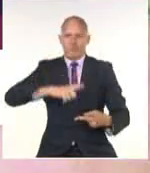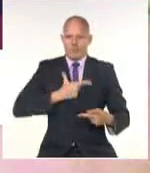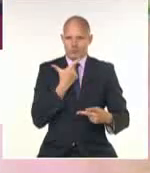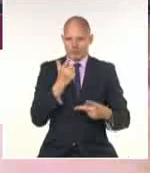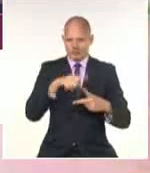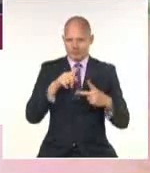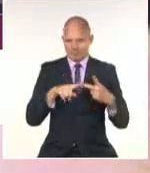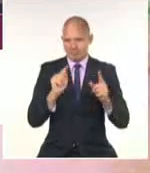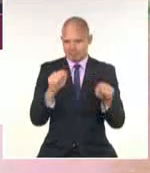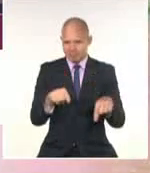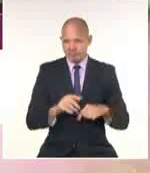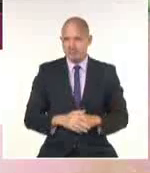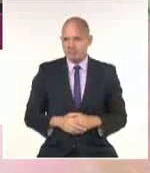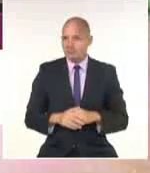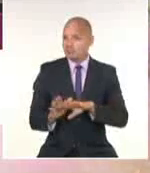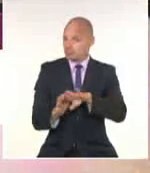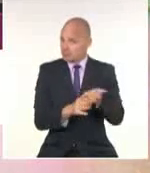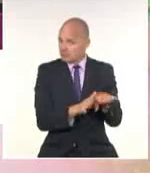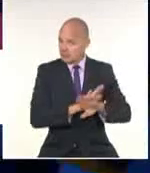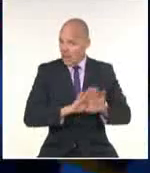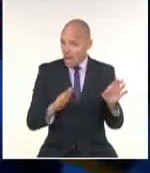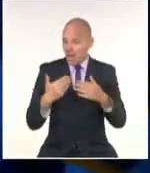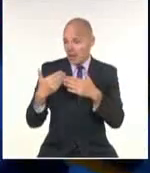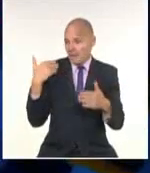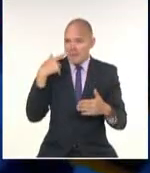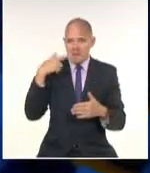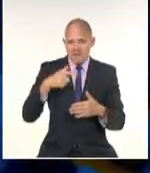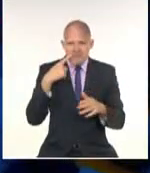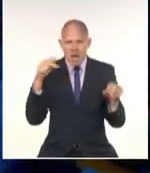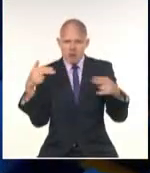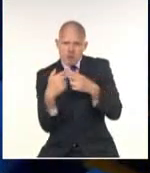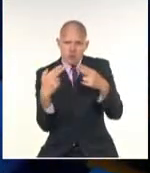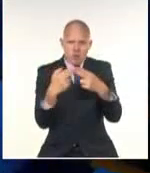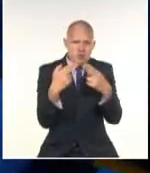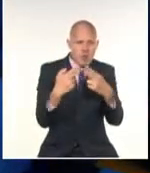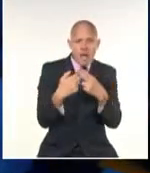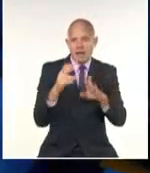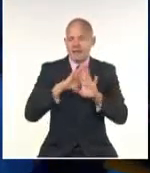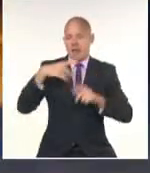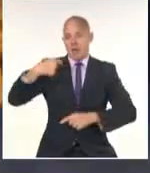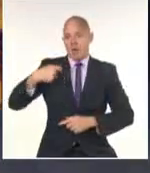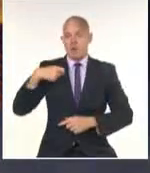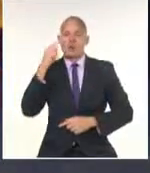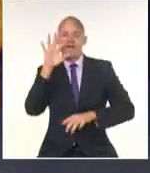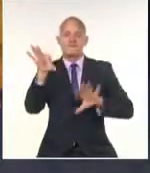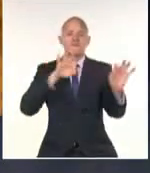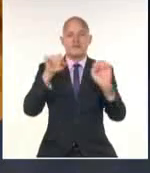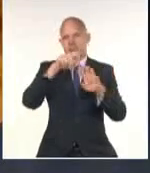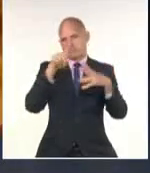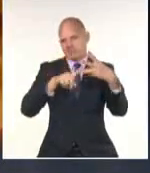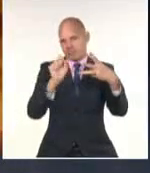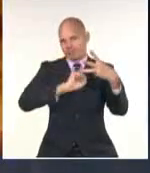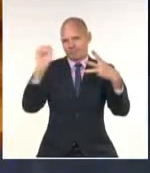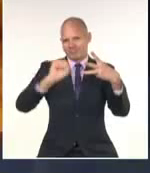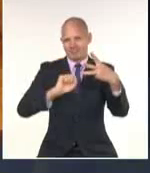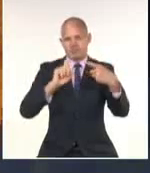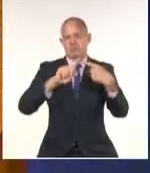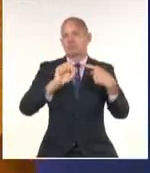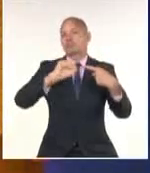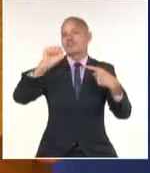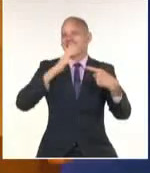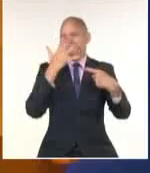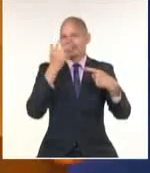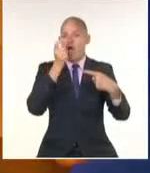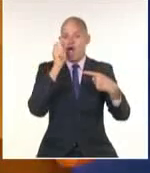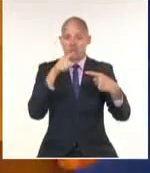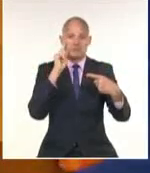Cultura. Luego de varias jornadas de rigor, el jurado decidió los tres primeros lugares. Lideró el CAIN de Santiago de Cuba,